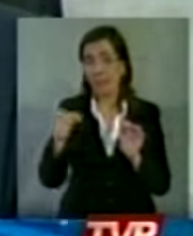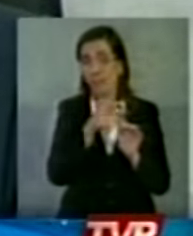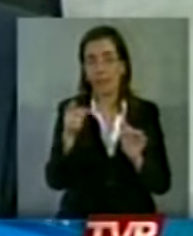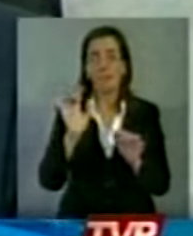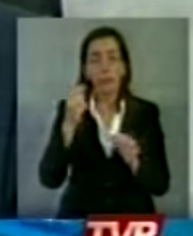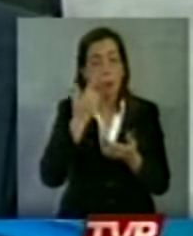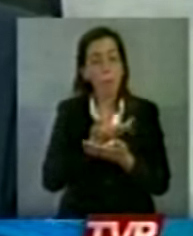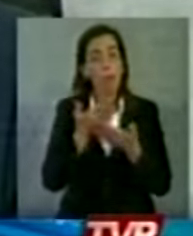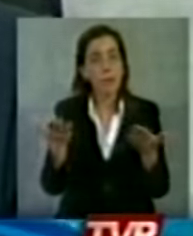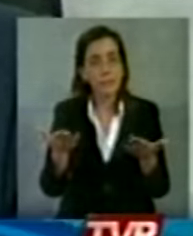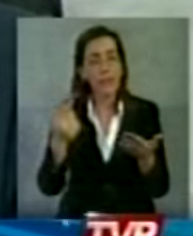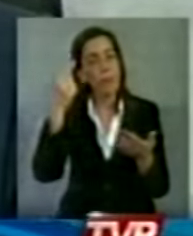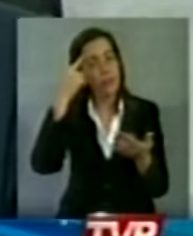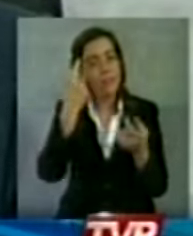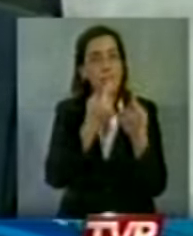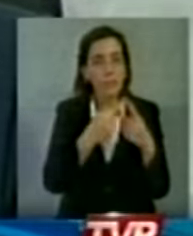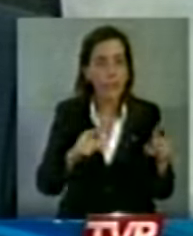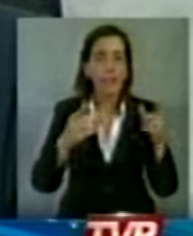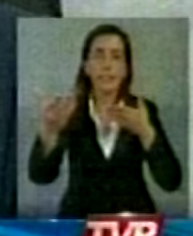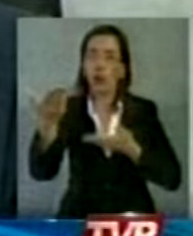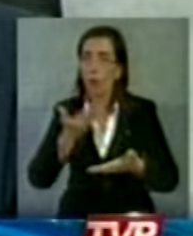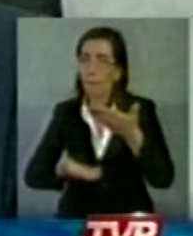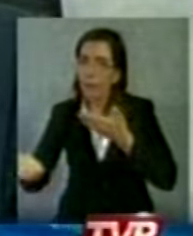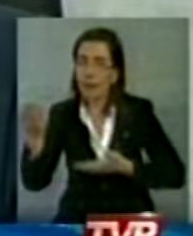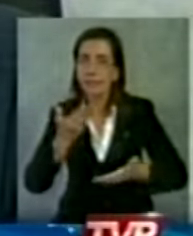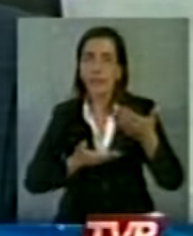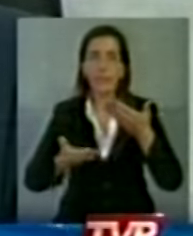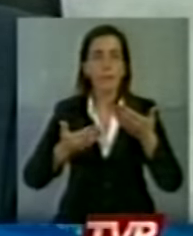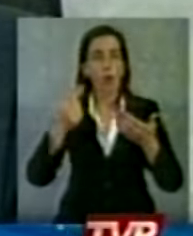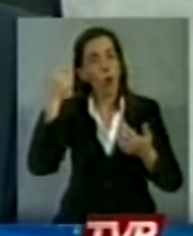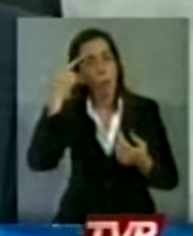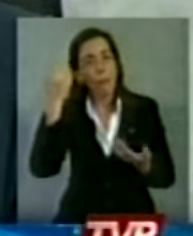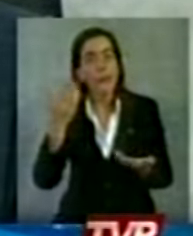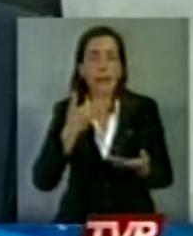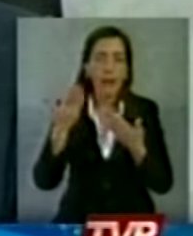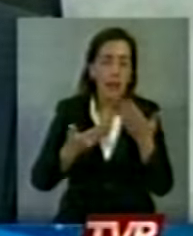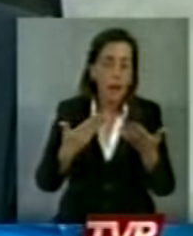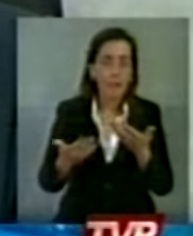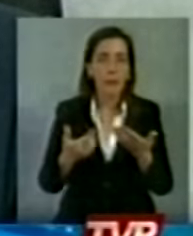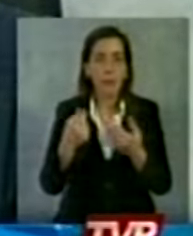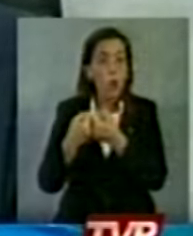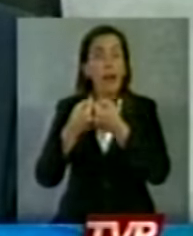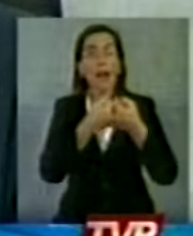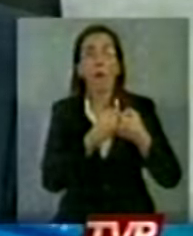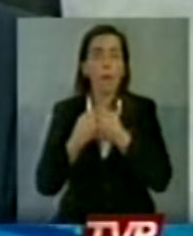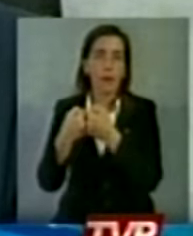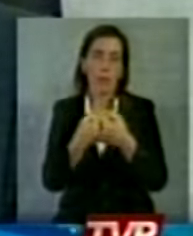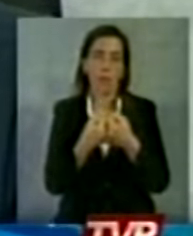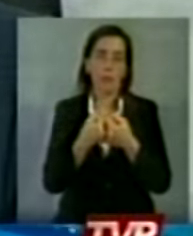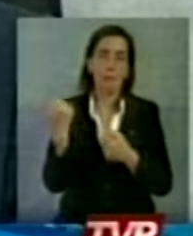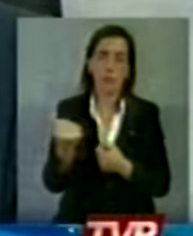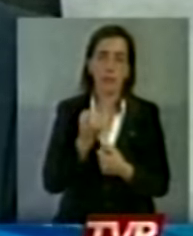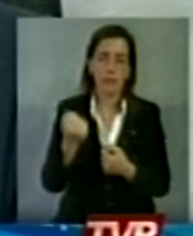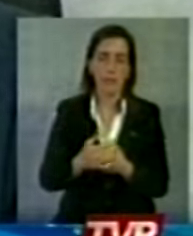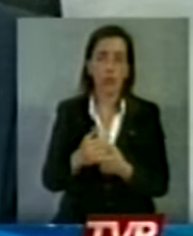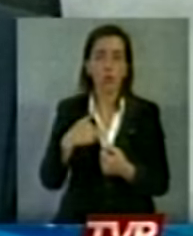diferencias, intercambiar opiniones, pero también acordar lo posible. A